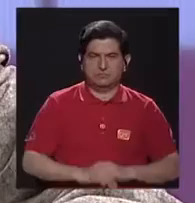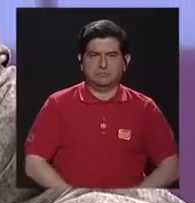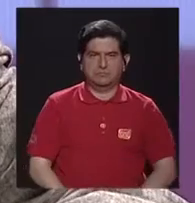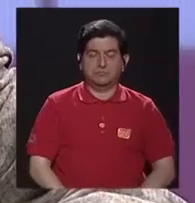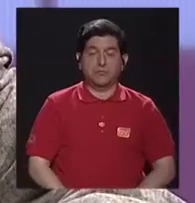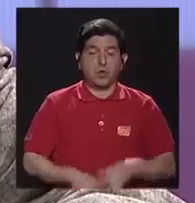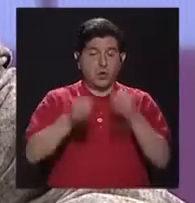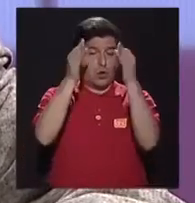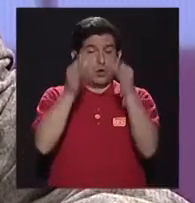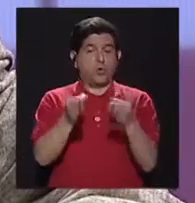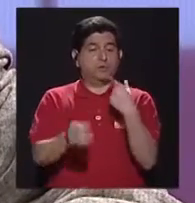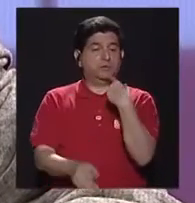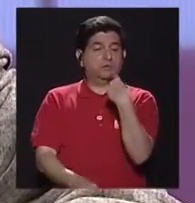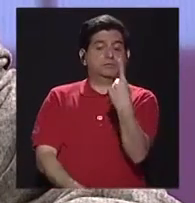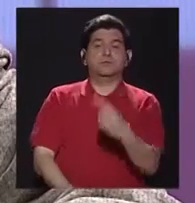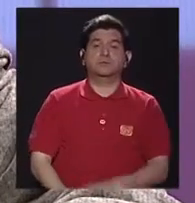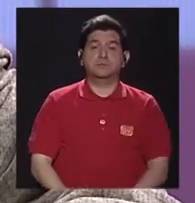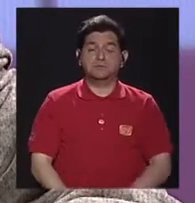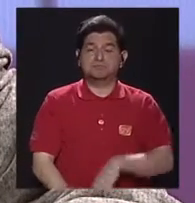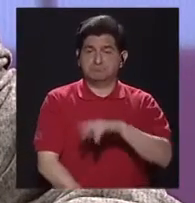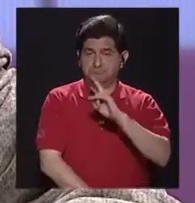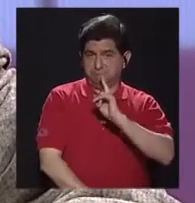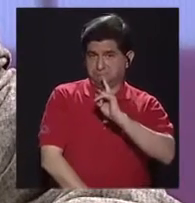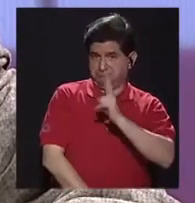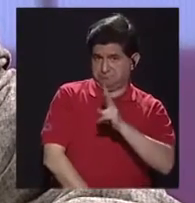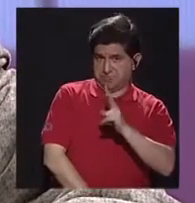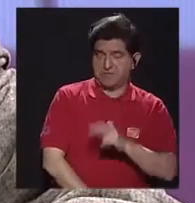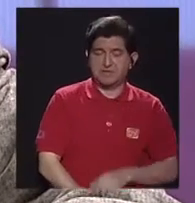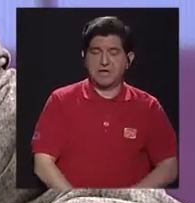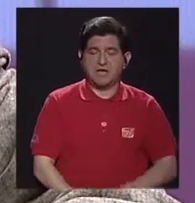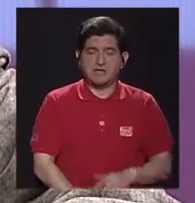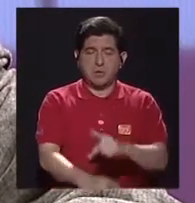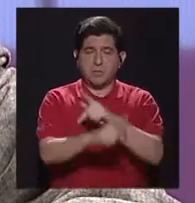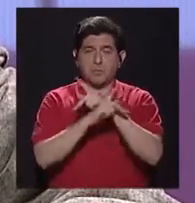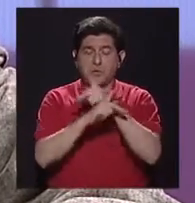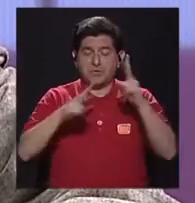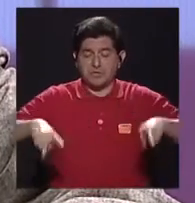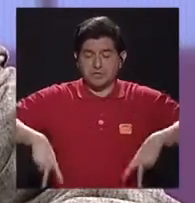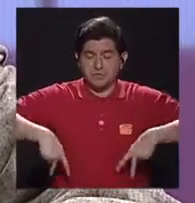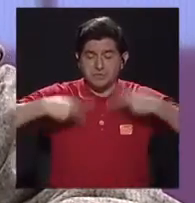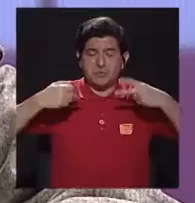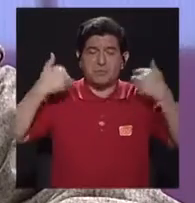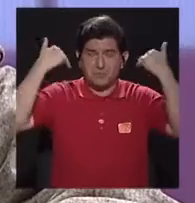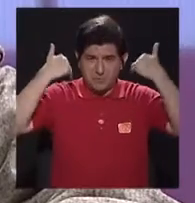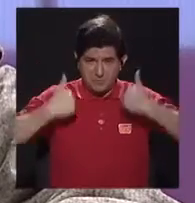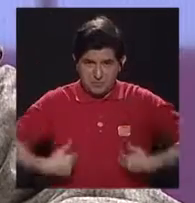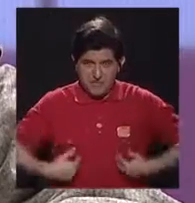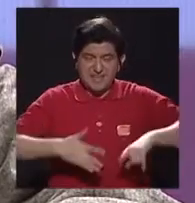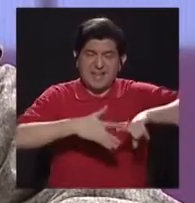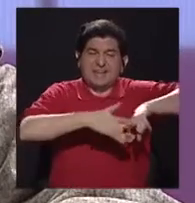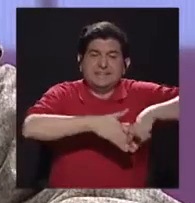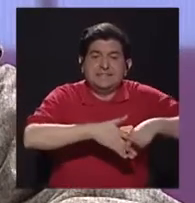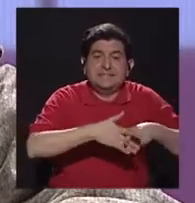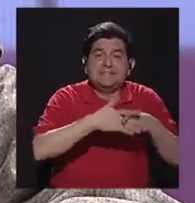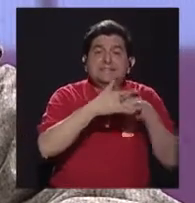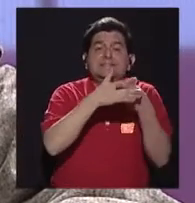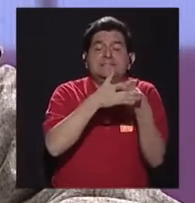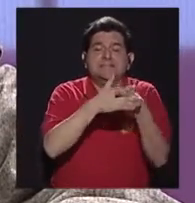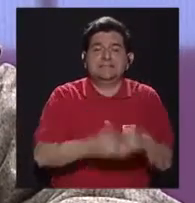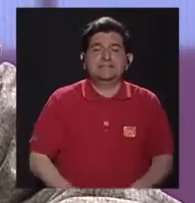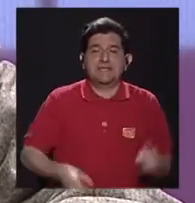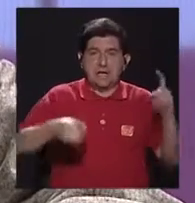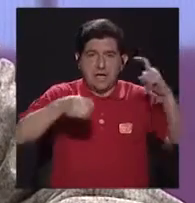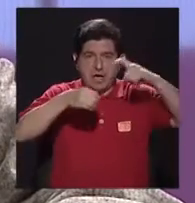Corte estableció que en verdad la protección a la vida humana casi que inicia cuando el